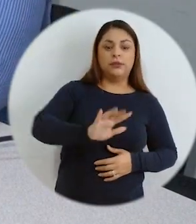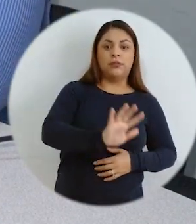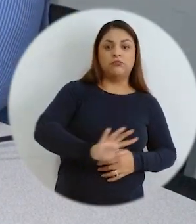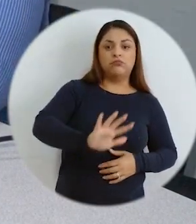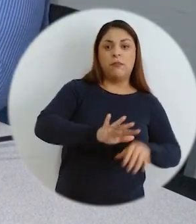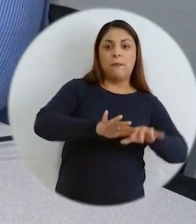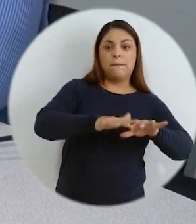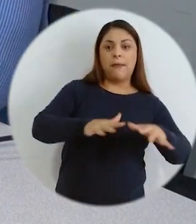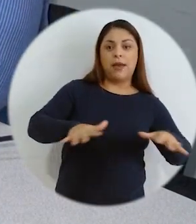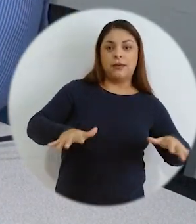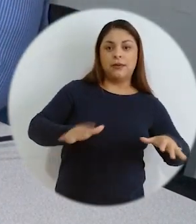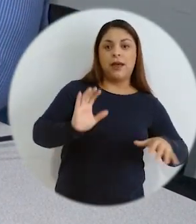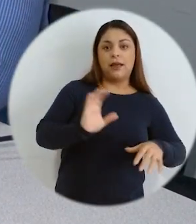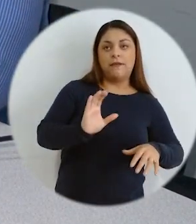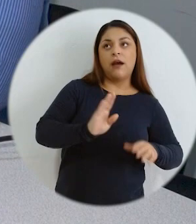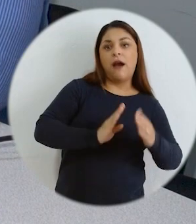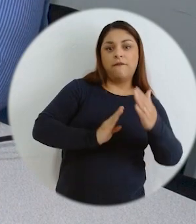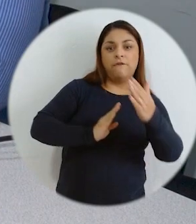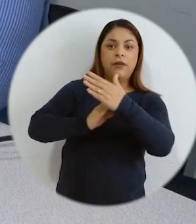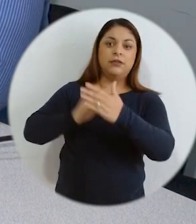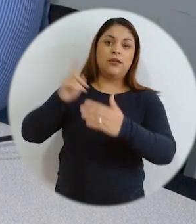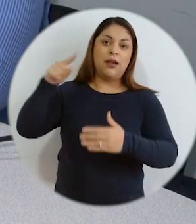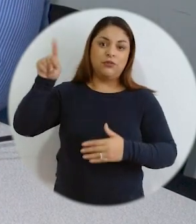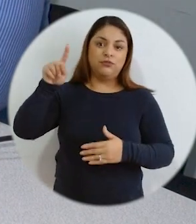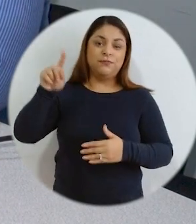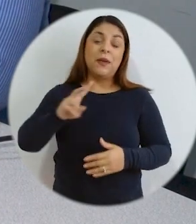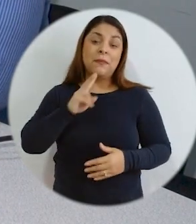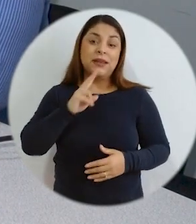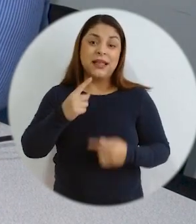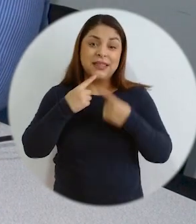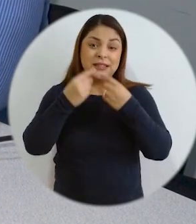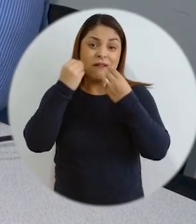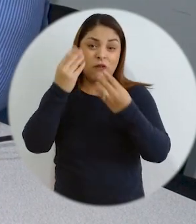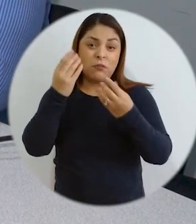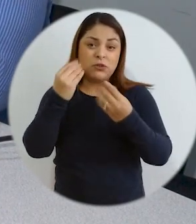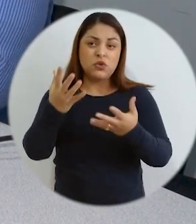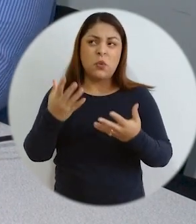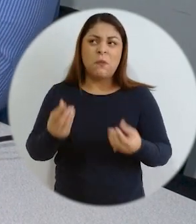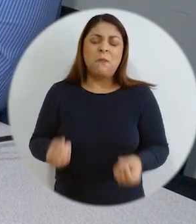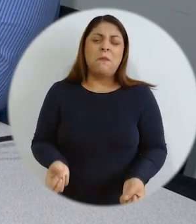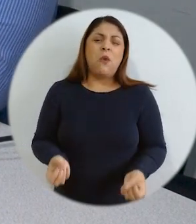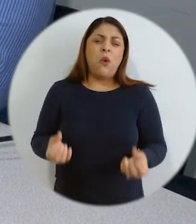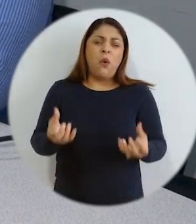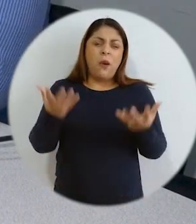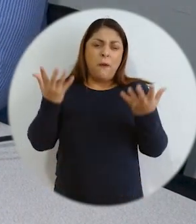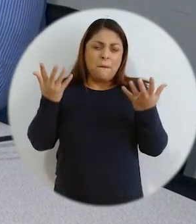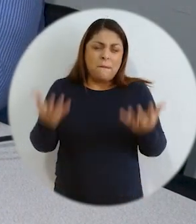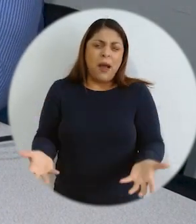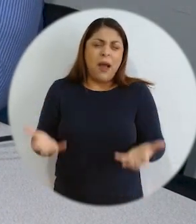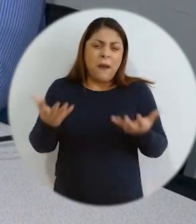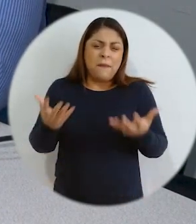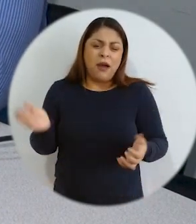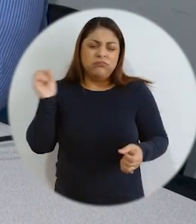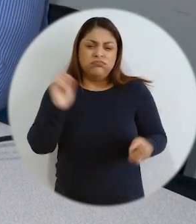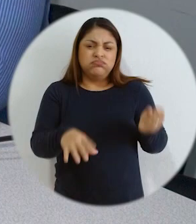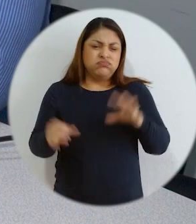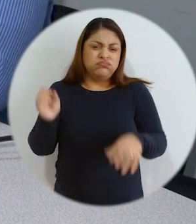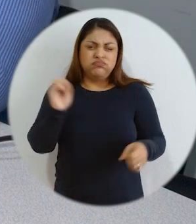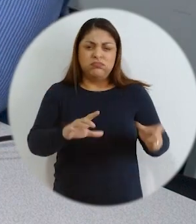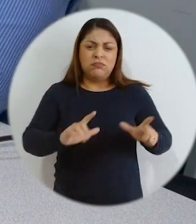es. Solo por dar un dato acá del sitio de las Naciones Unidas, más de 17 millones de toneladas métricas de residuos